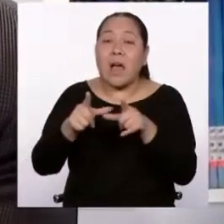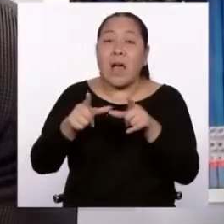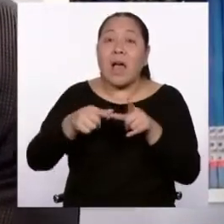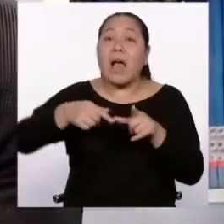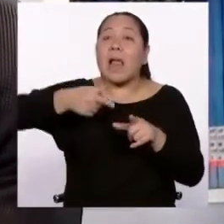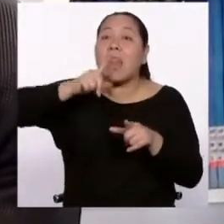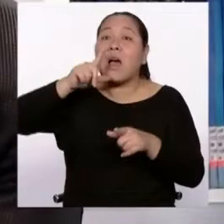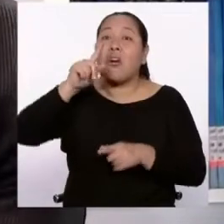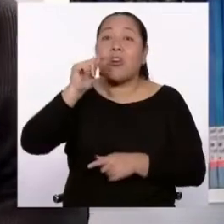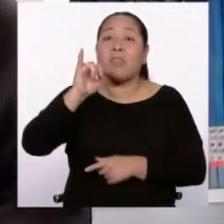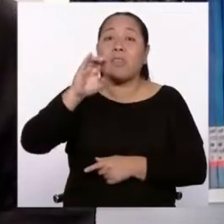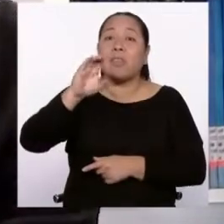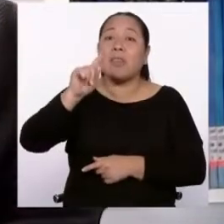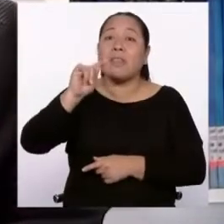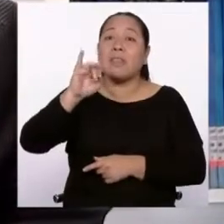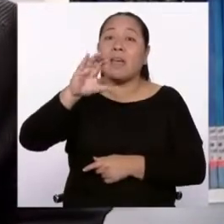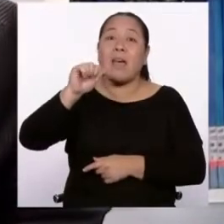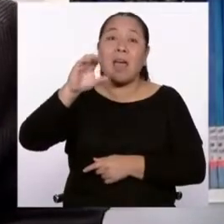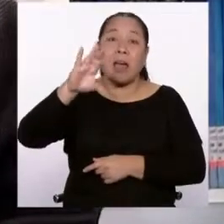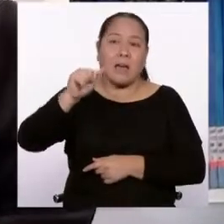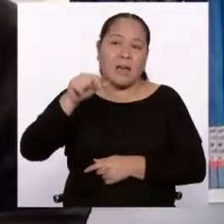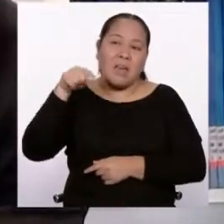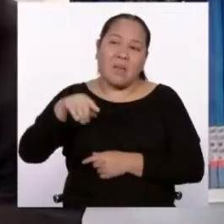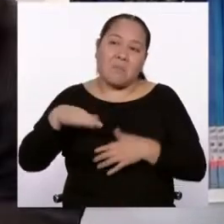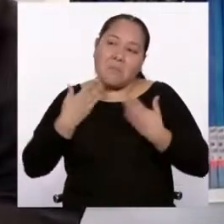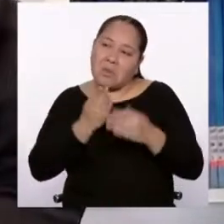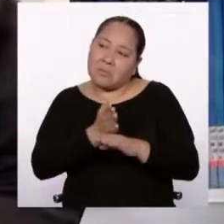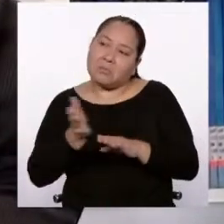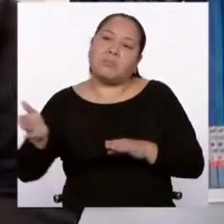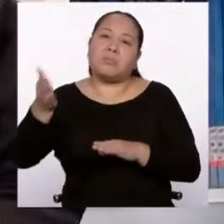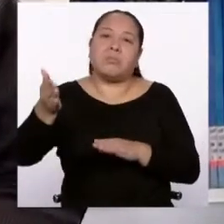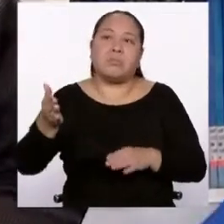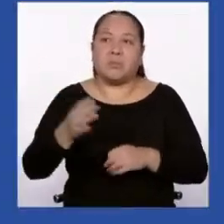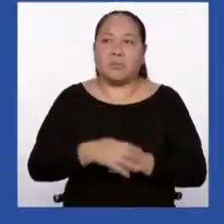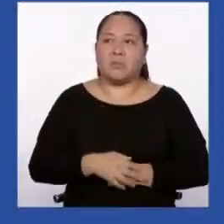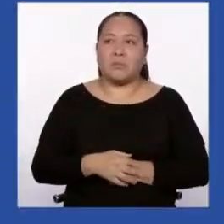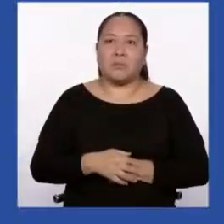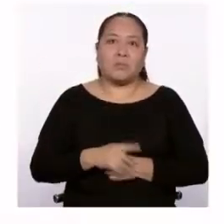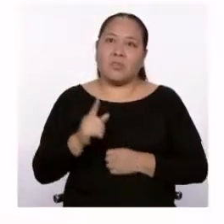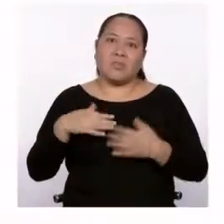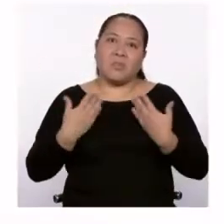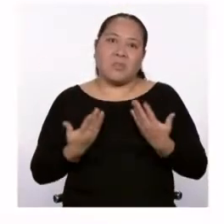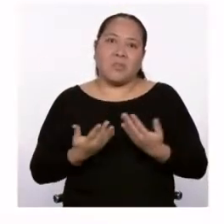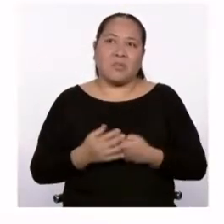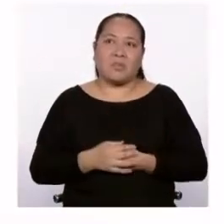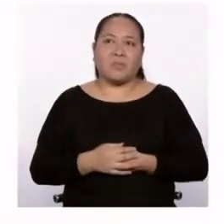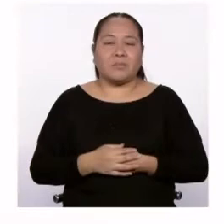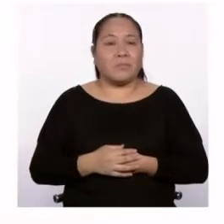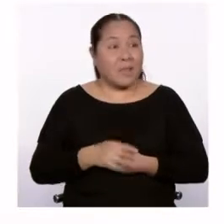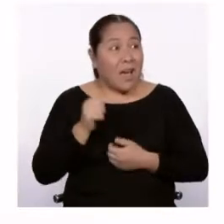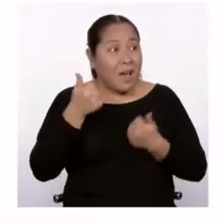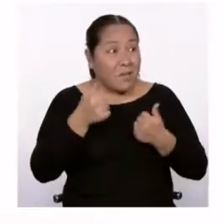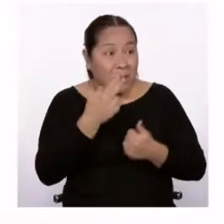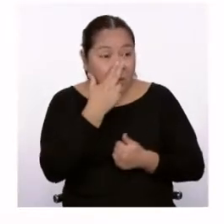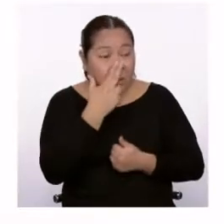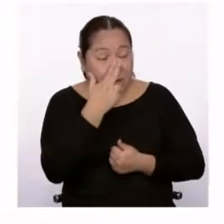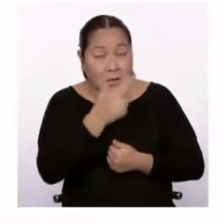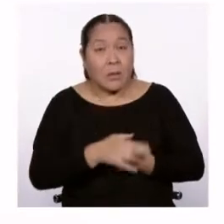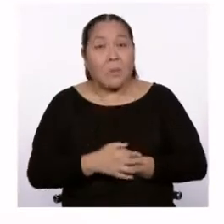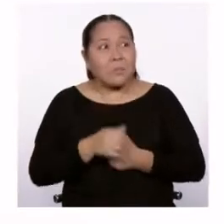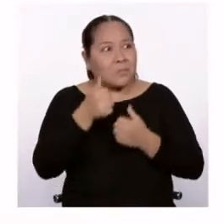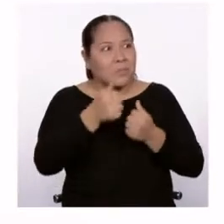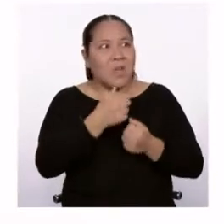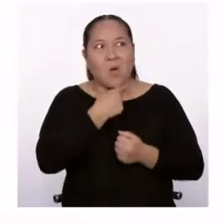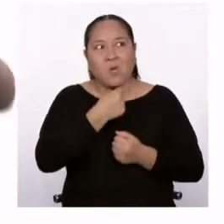desde el lago Titicaca ya podría salir al Atlántico, lo que no llegó a pasar. Y Tocino, ¿qué te pareció viajar